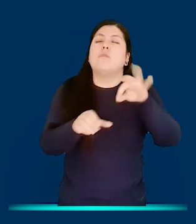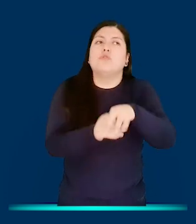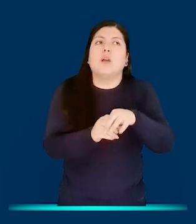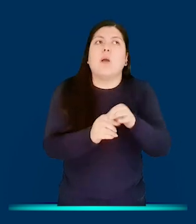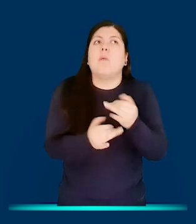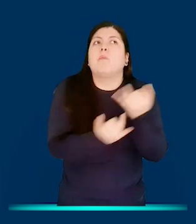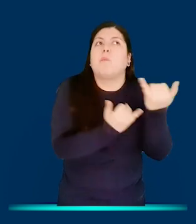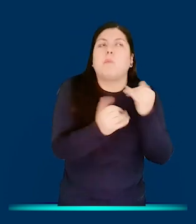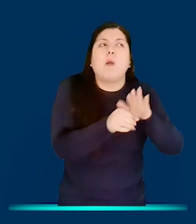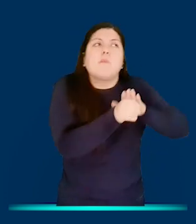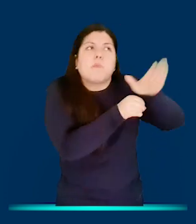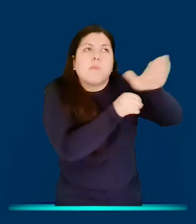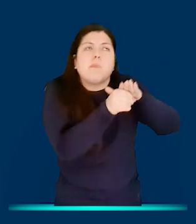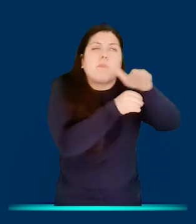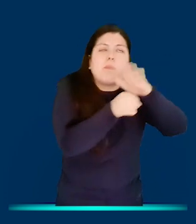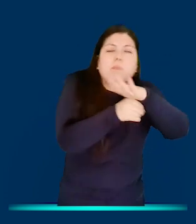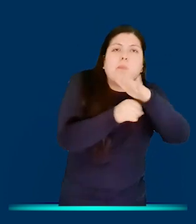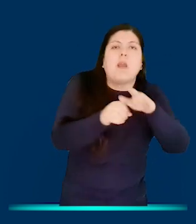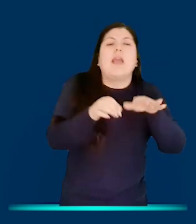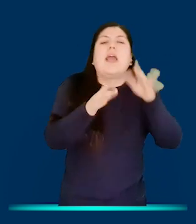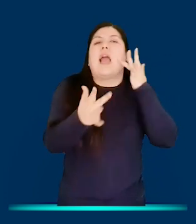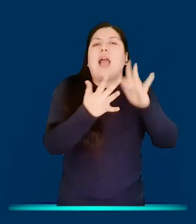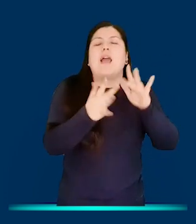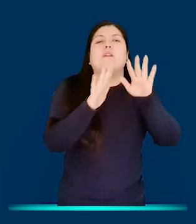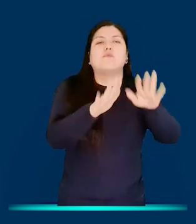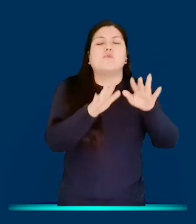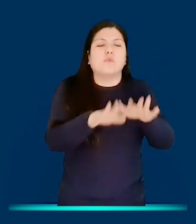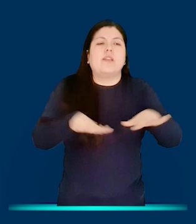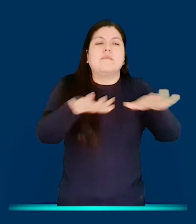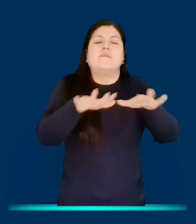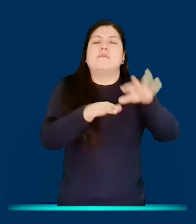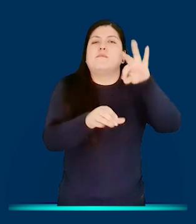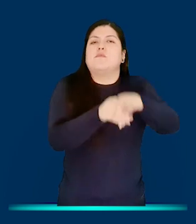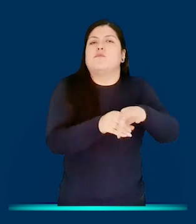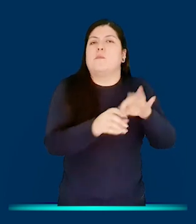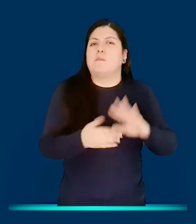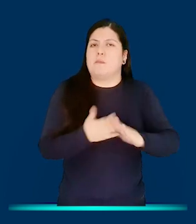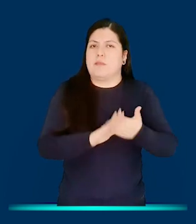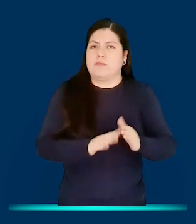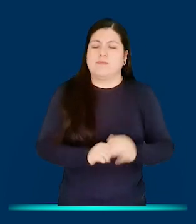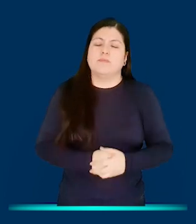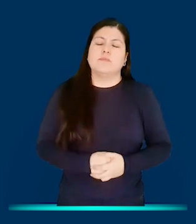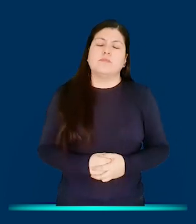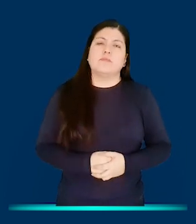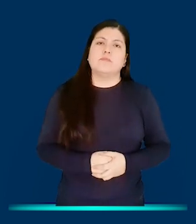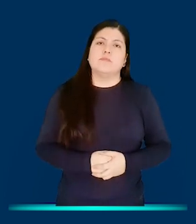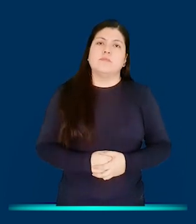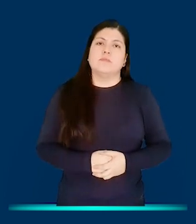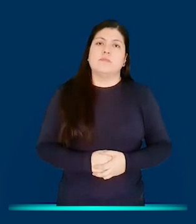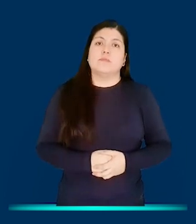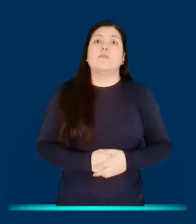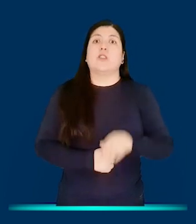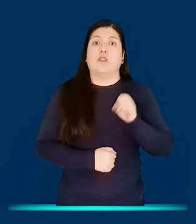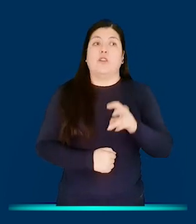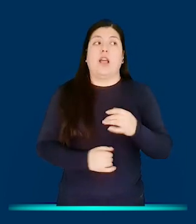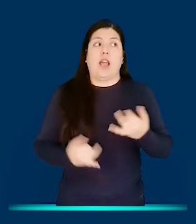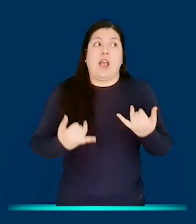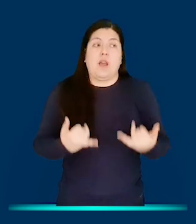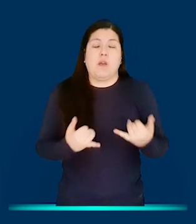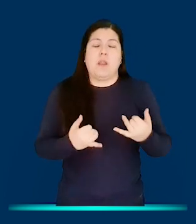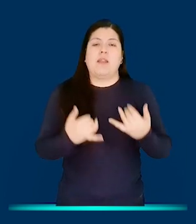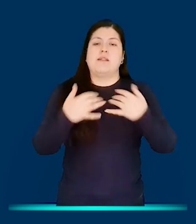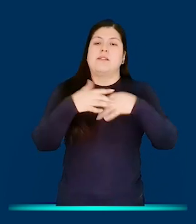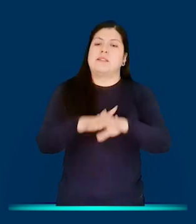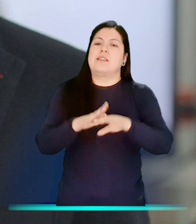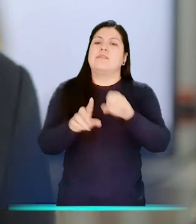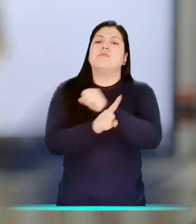del 15% de puestos de votación que están en los corregimientos de los municipios de las circunscripciones transitorias especiales de paz. Bueno,